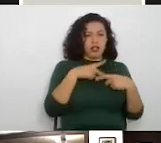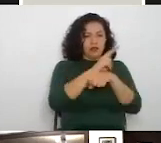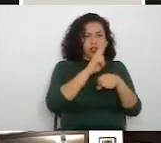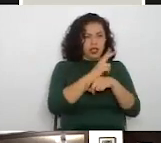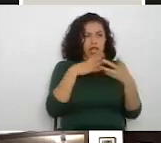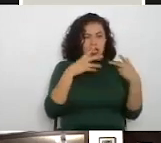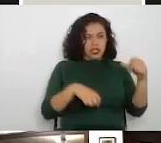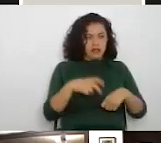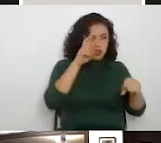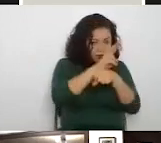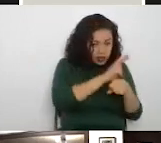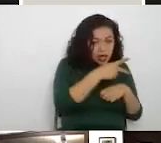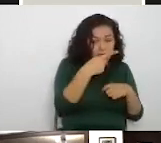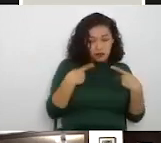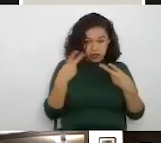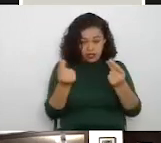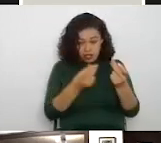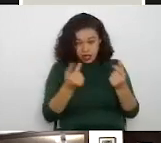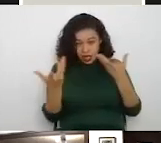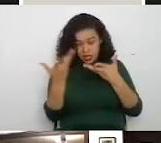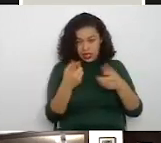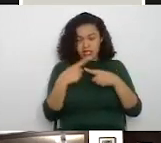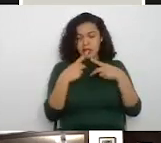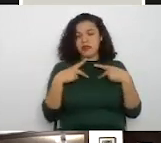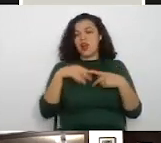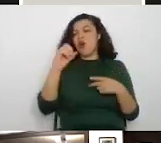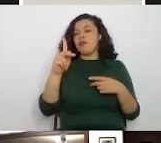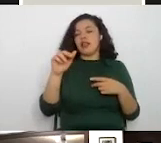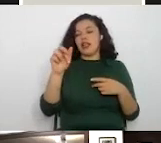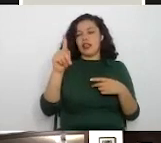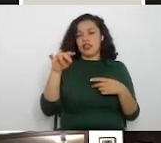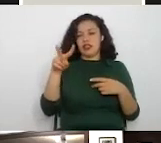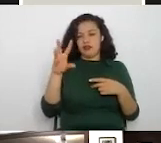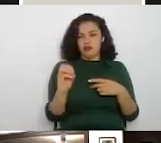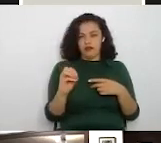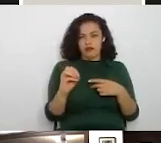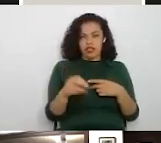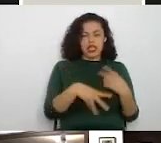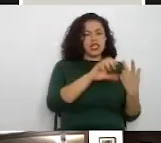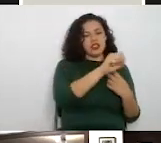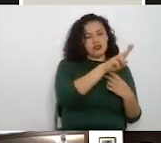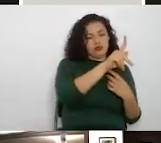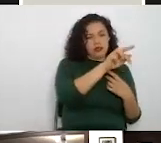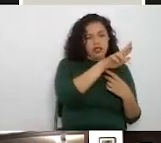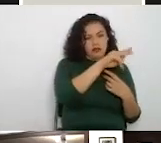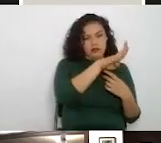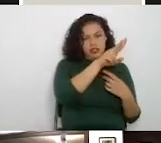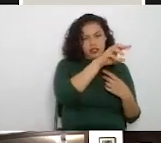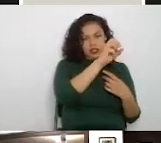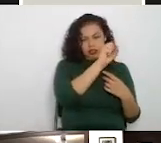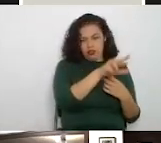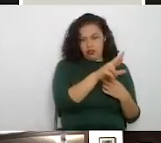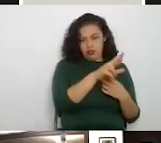quien la hace es el operativo. ¿Sí? Entonces son verbos diferentes en cada nivel jerárquico de la